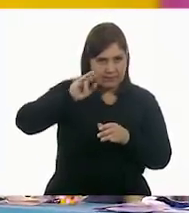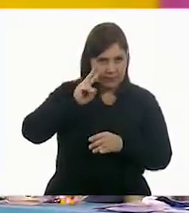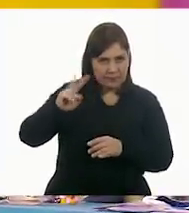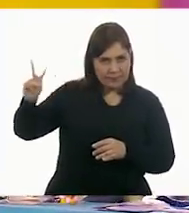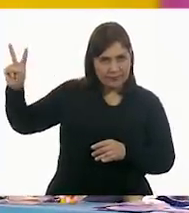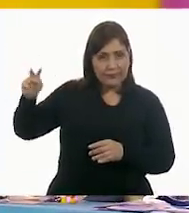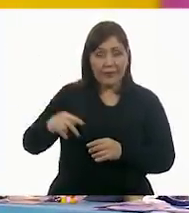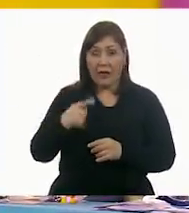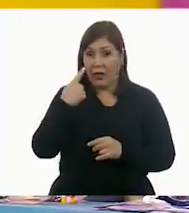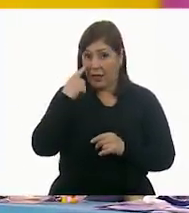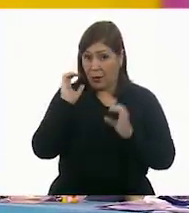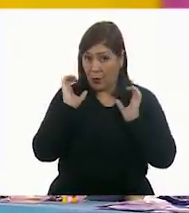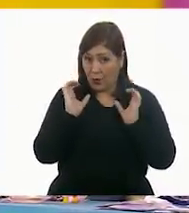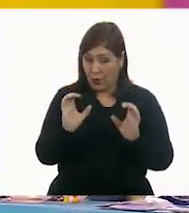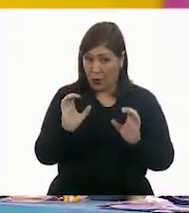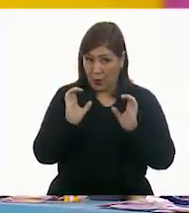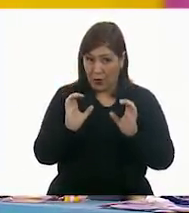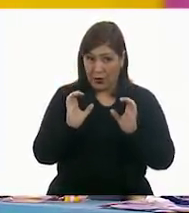Ten cuidado.